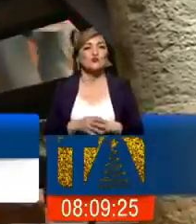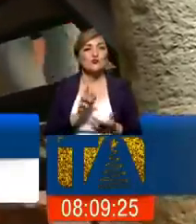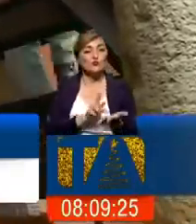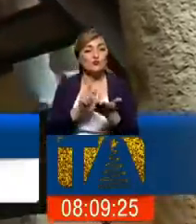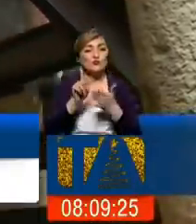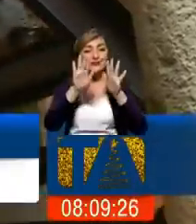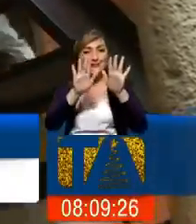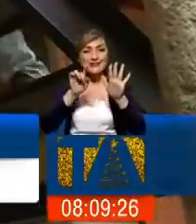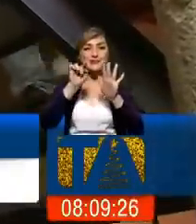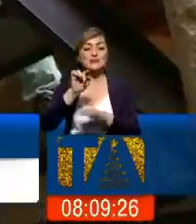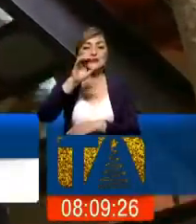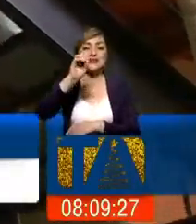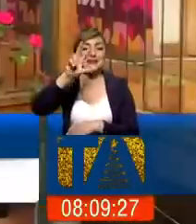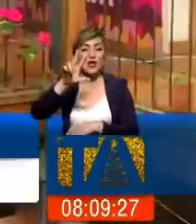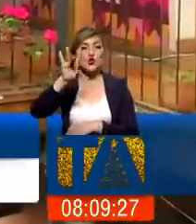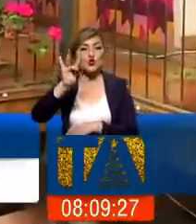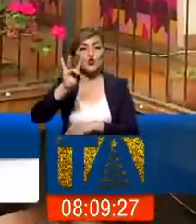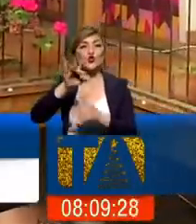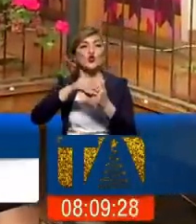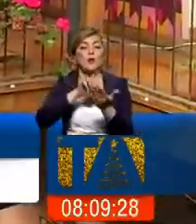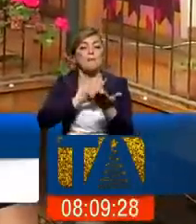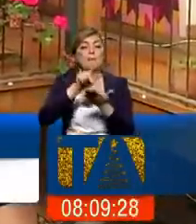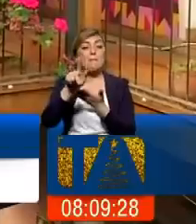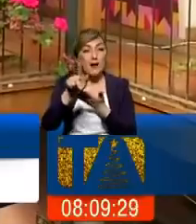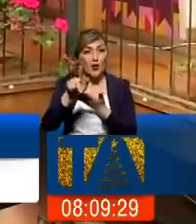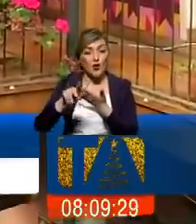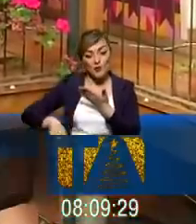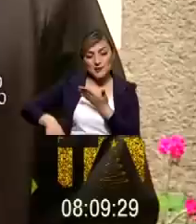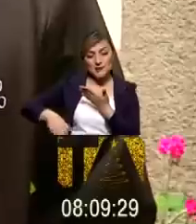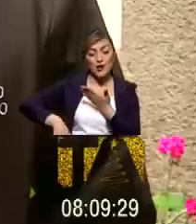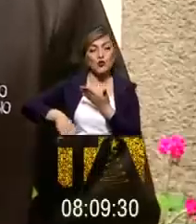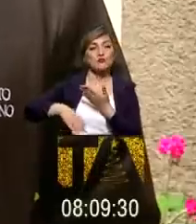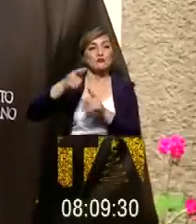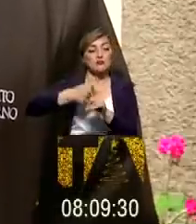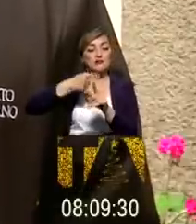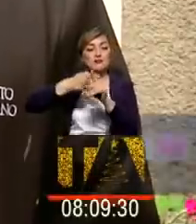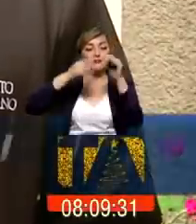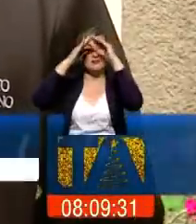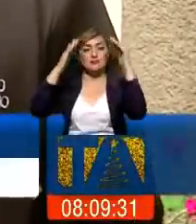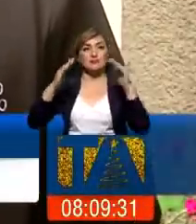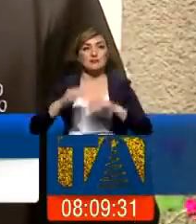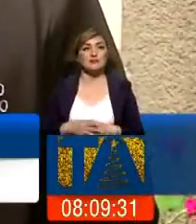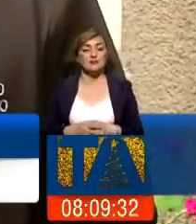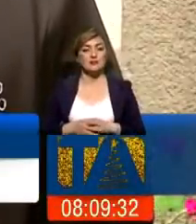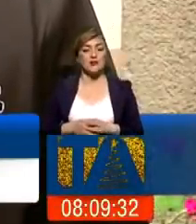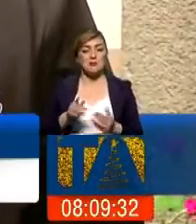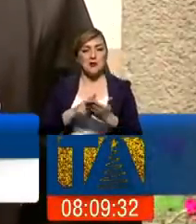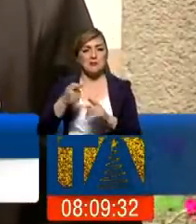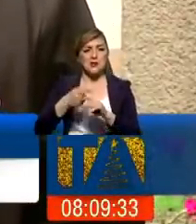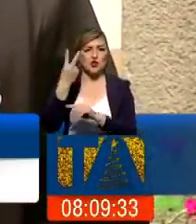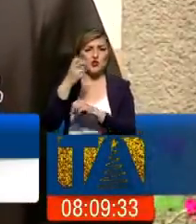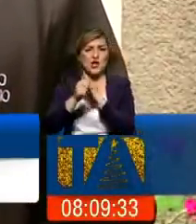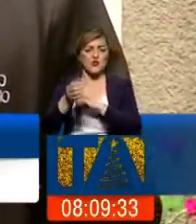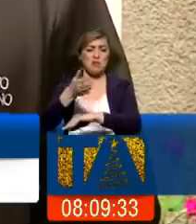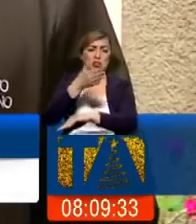pagar $16,038 por concepto de pagos retrasados de arriendo. Los arriendos que nos cobran son retroactivos, pero por